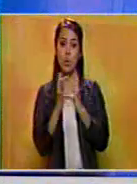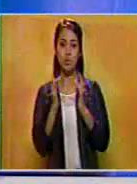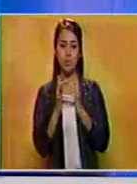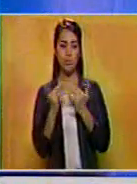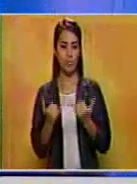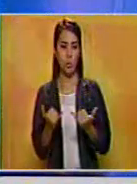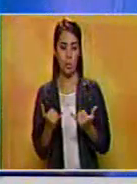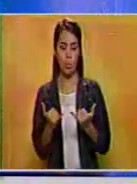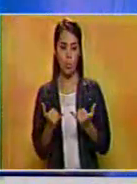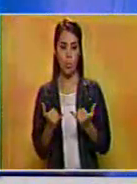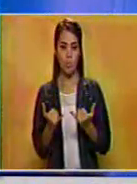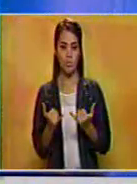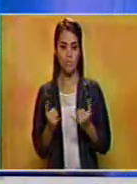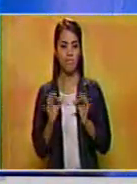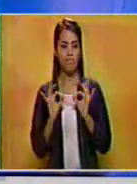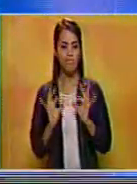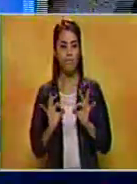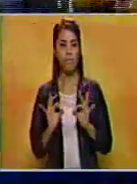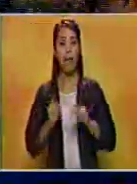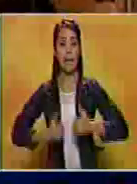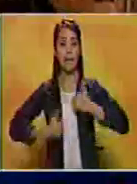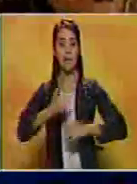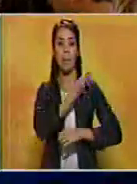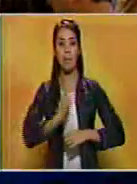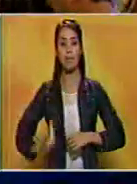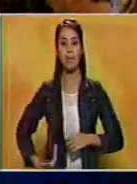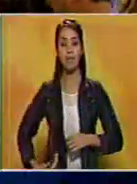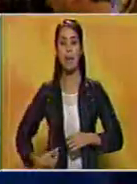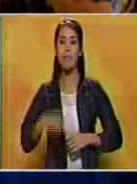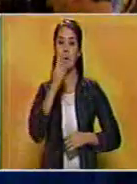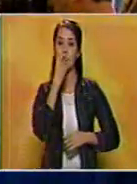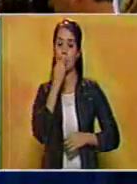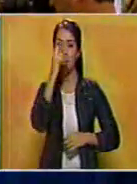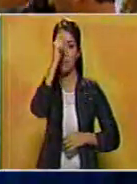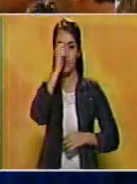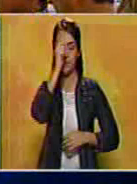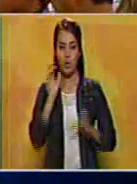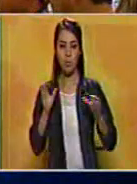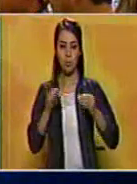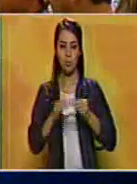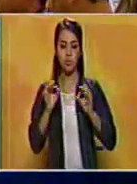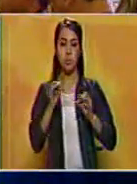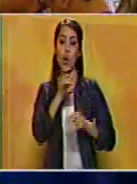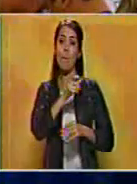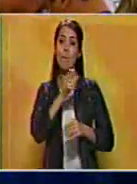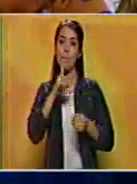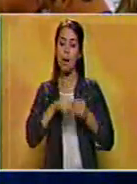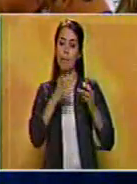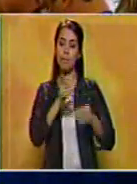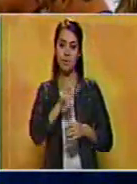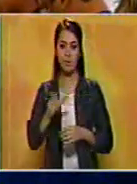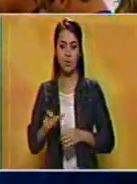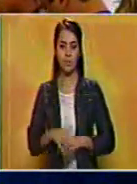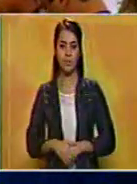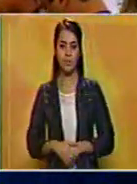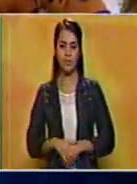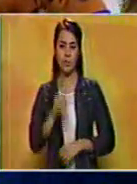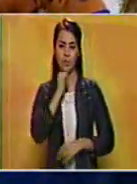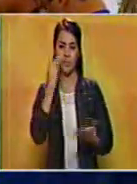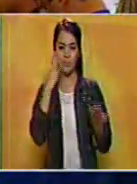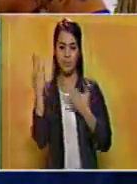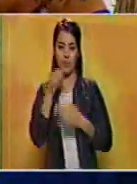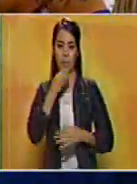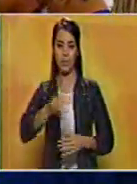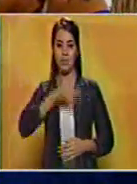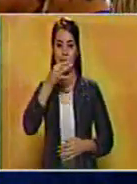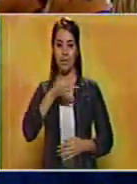contacto en vivo y directo. El candidato presidencial Henry Falcón encabeza un acto con integrantes de su voluntariado. Manuel Covela nos tiene todos los